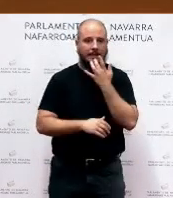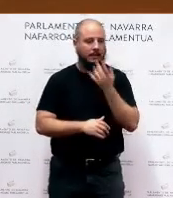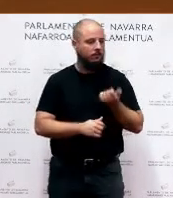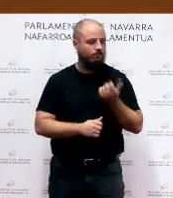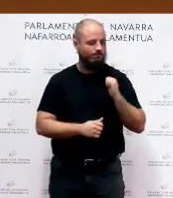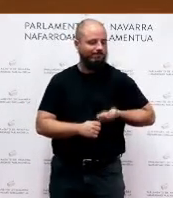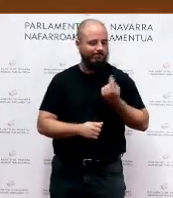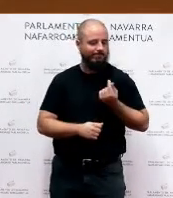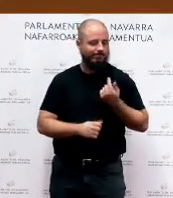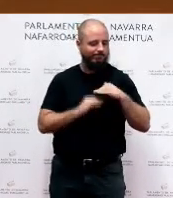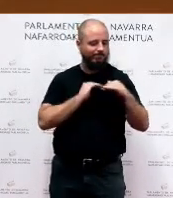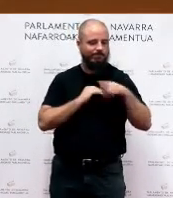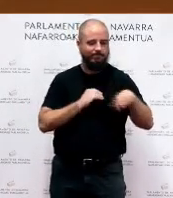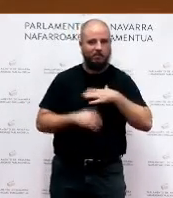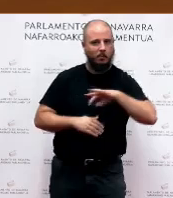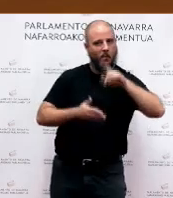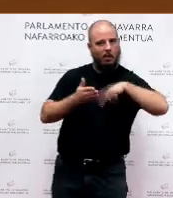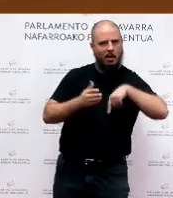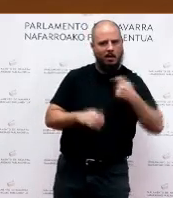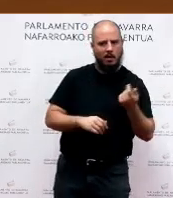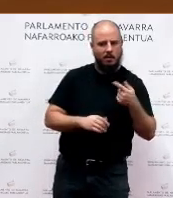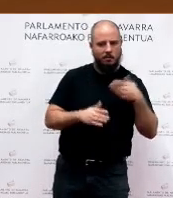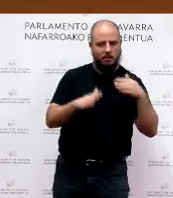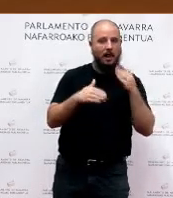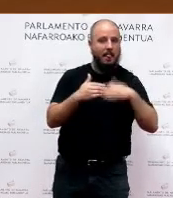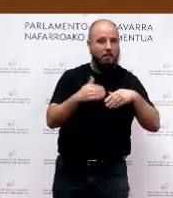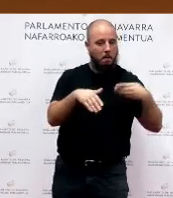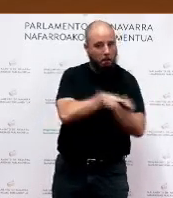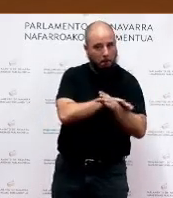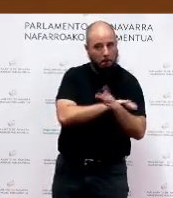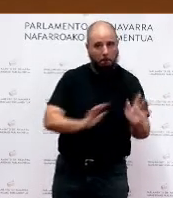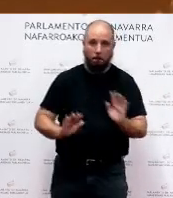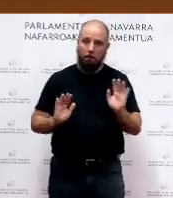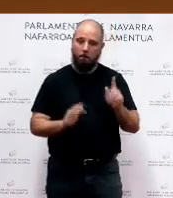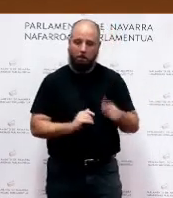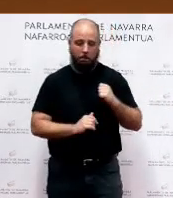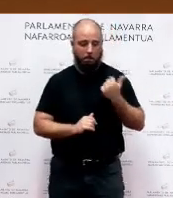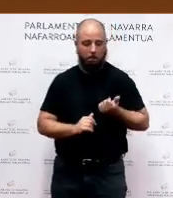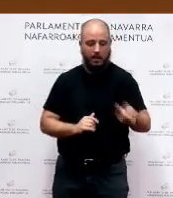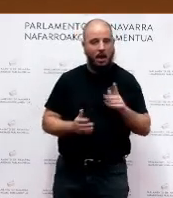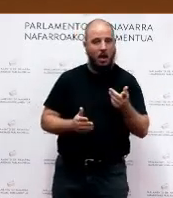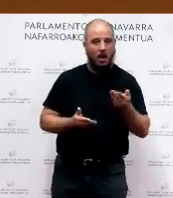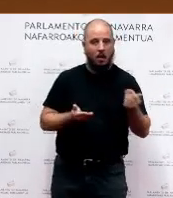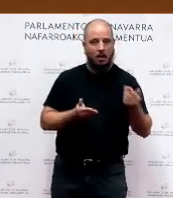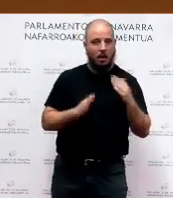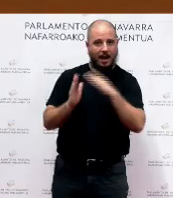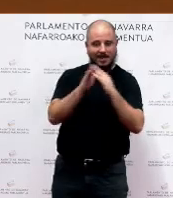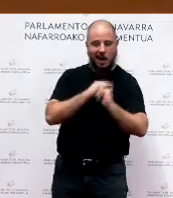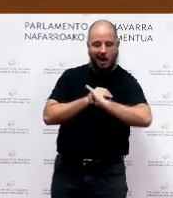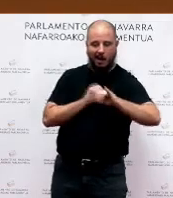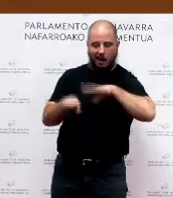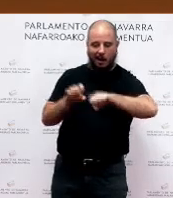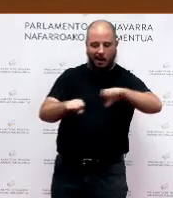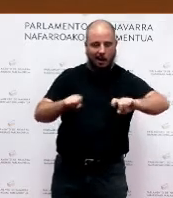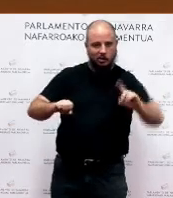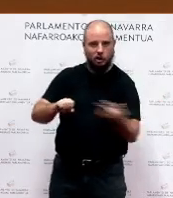y más estabilidad pueden alquilar a un precio limitado, pero esas personas con más recursos agotan la oferta y dejan fuera